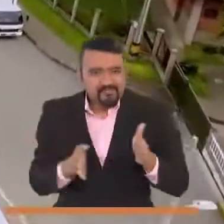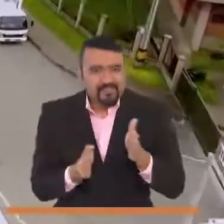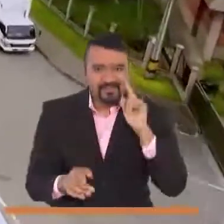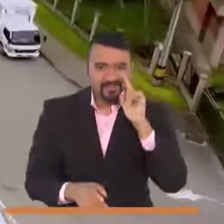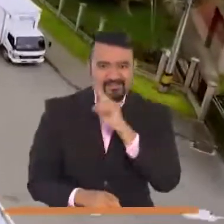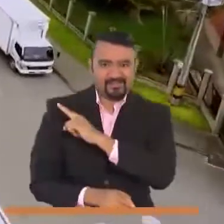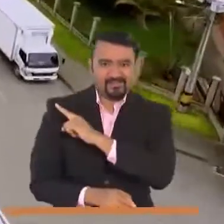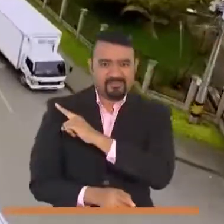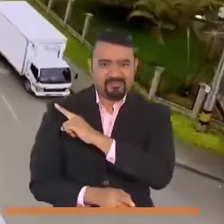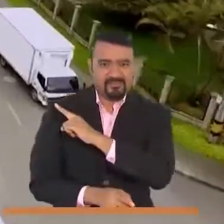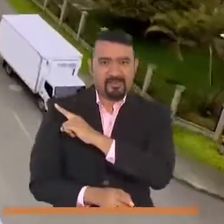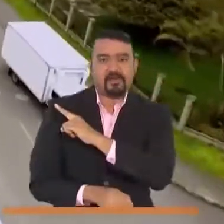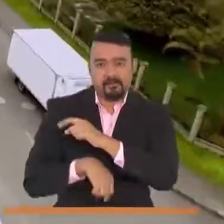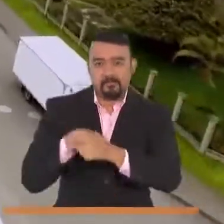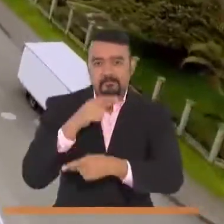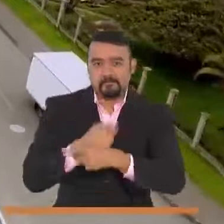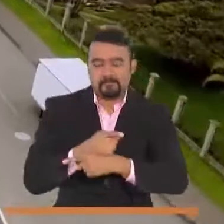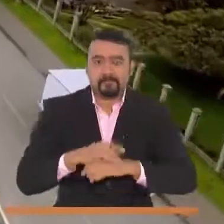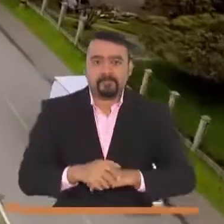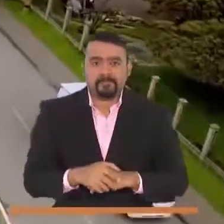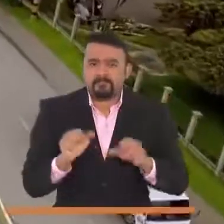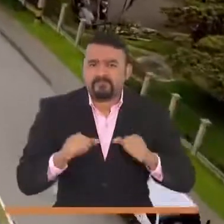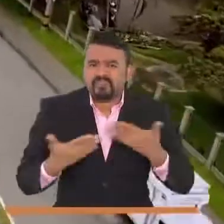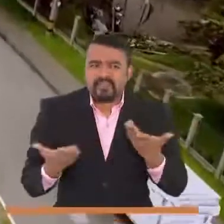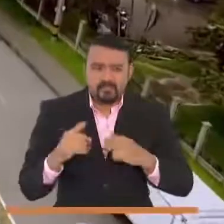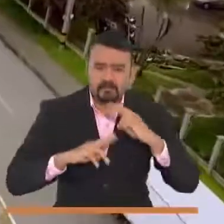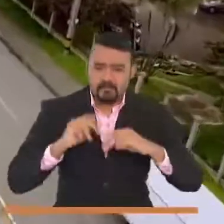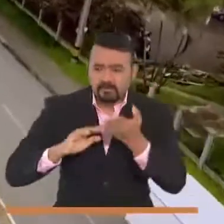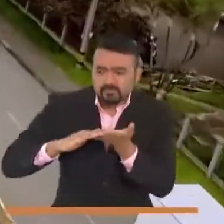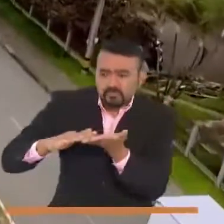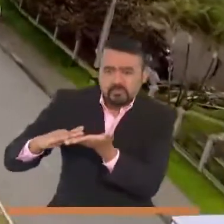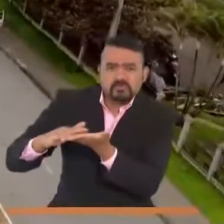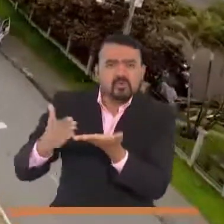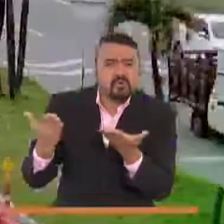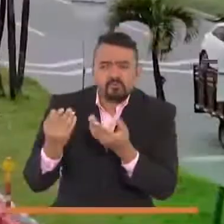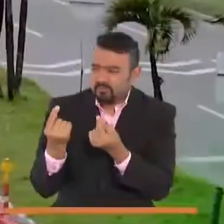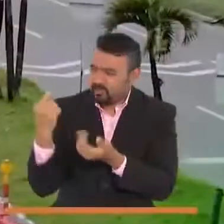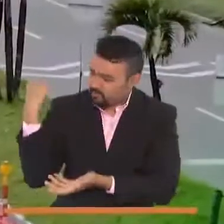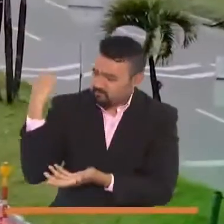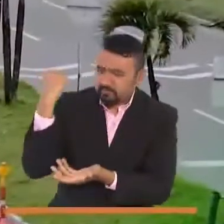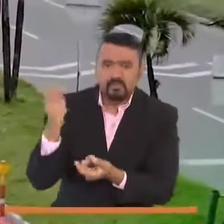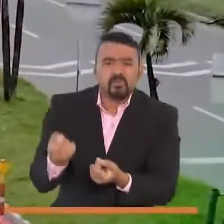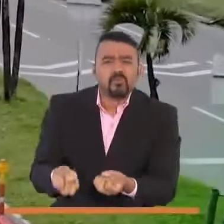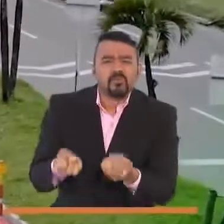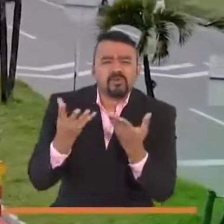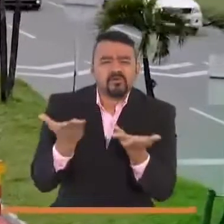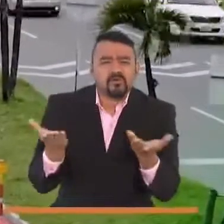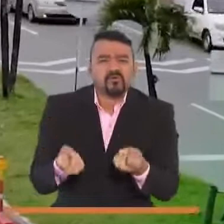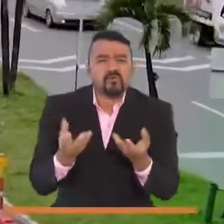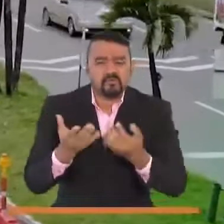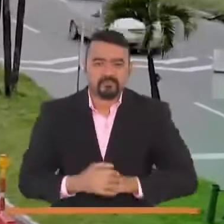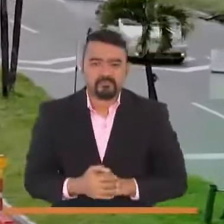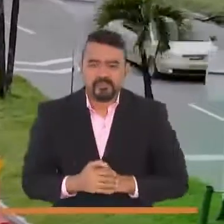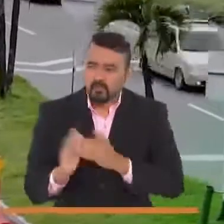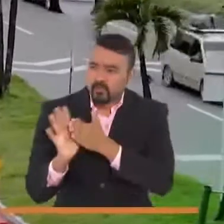para la comunidad y por eso queremos hablar con usted sobre la inversión y precisamente esa importancia. Cuéntenos. Claro que sí,